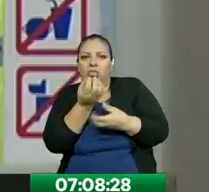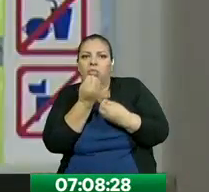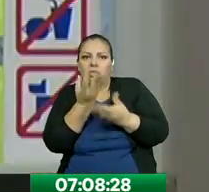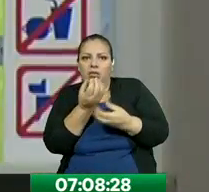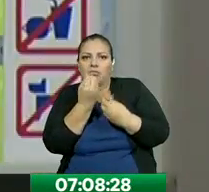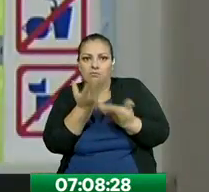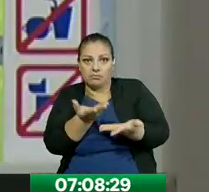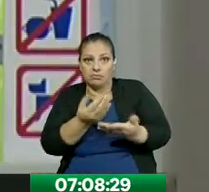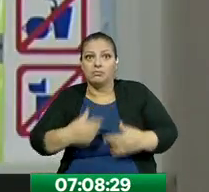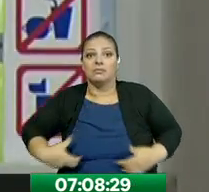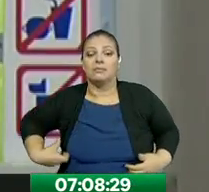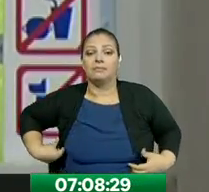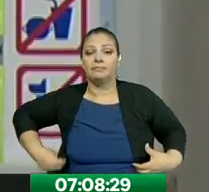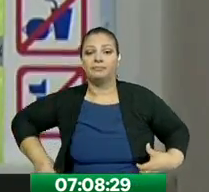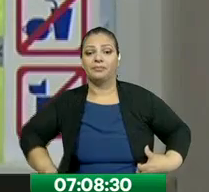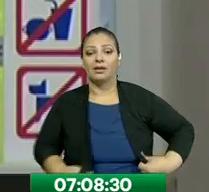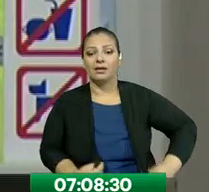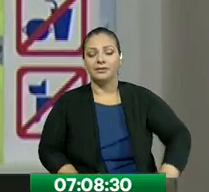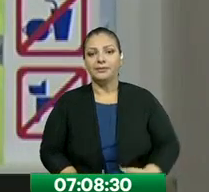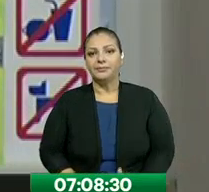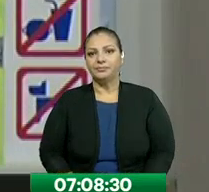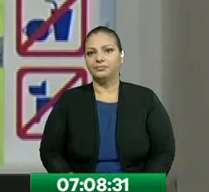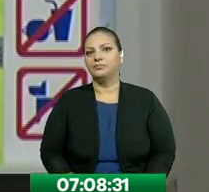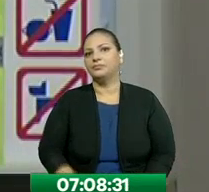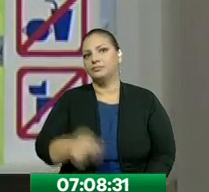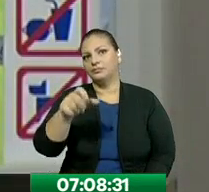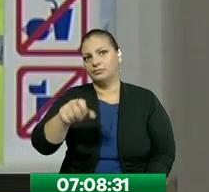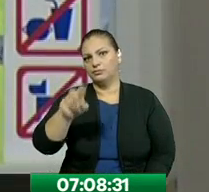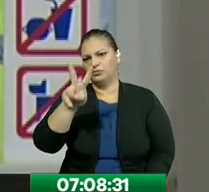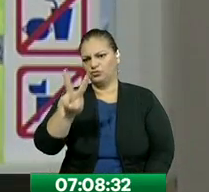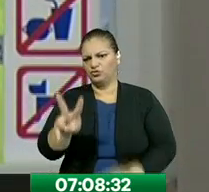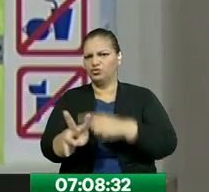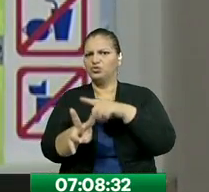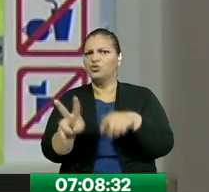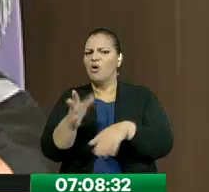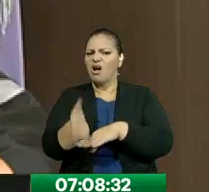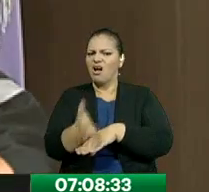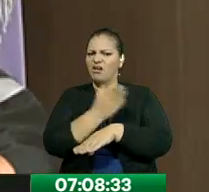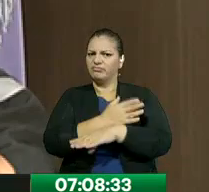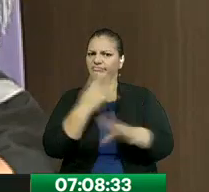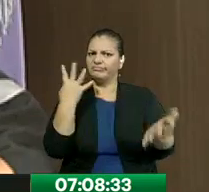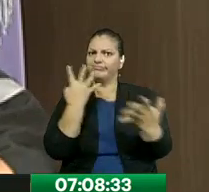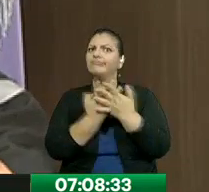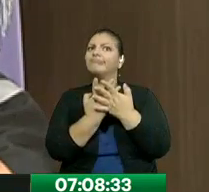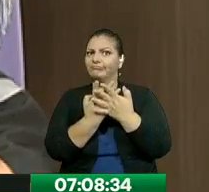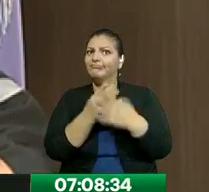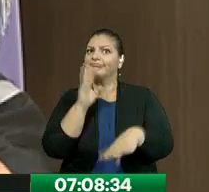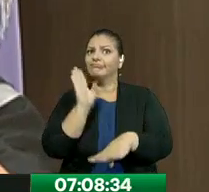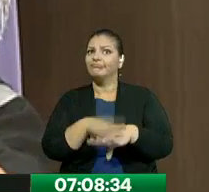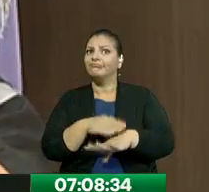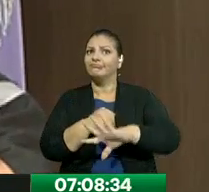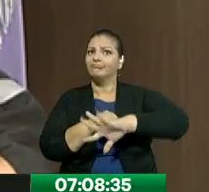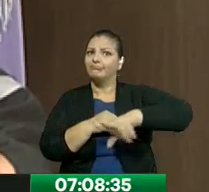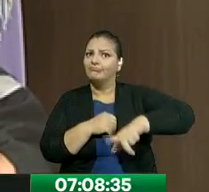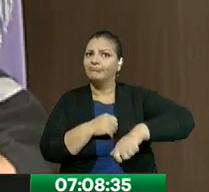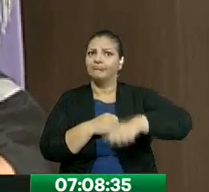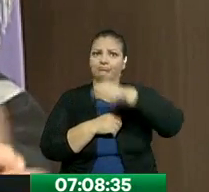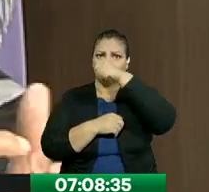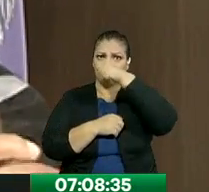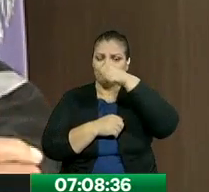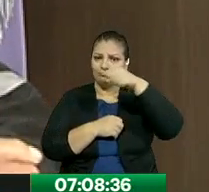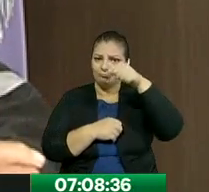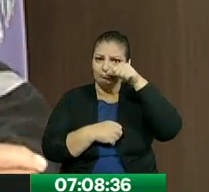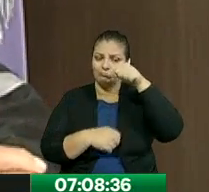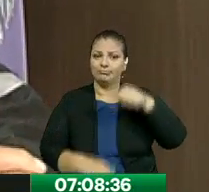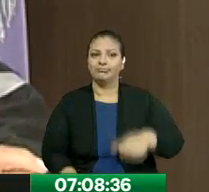autores materiales y también hay 2 personas que tienen antecedentes personales por tráfico de droga y por robo. También así